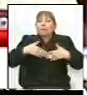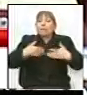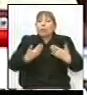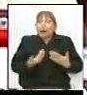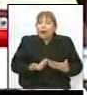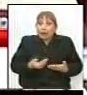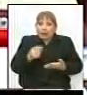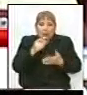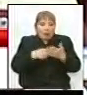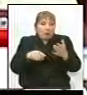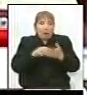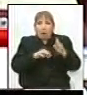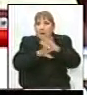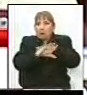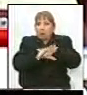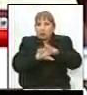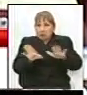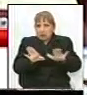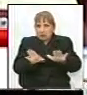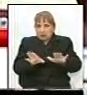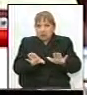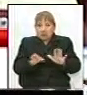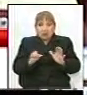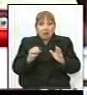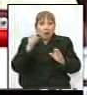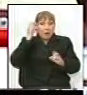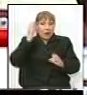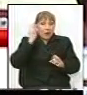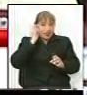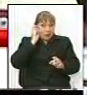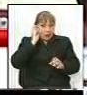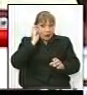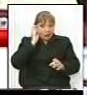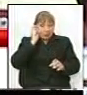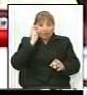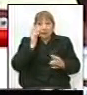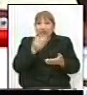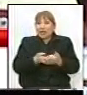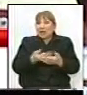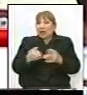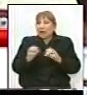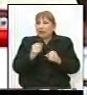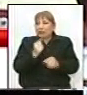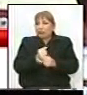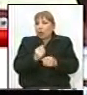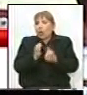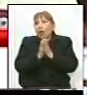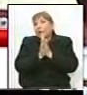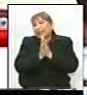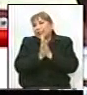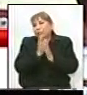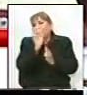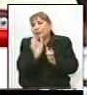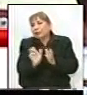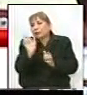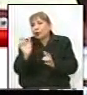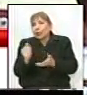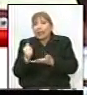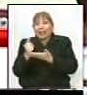cancelar el registro de organizaciones políticas, ROP, de oficio o a pedido de los personeros